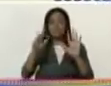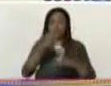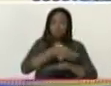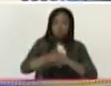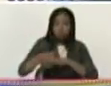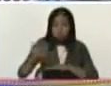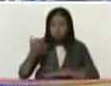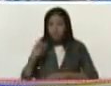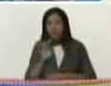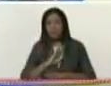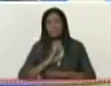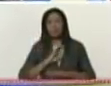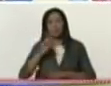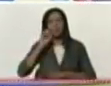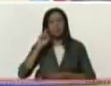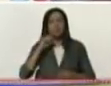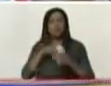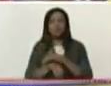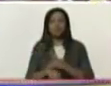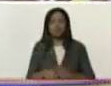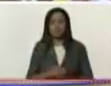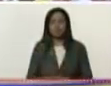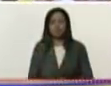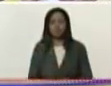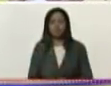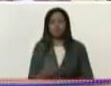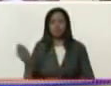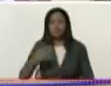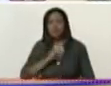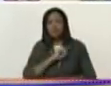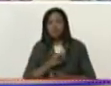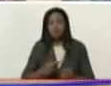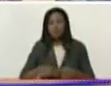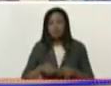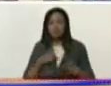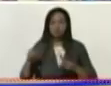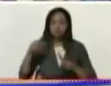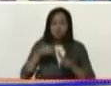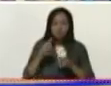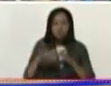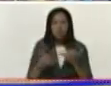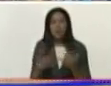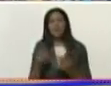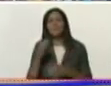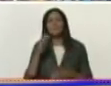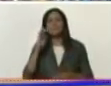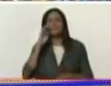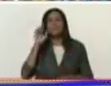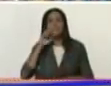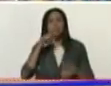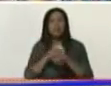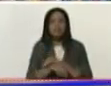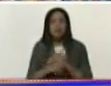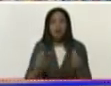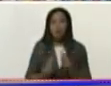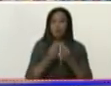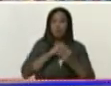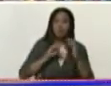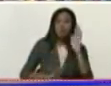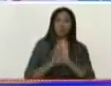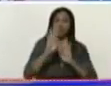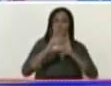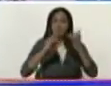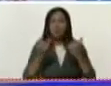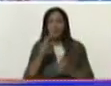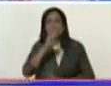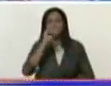que tienen su propia maternidad y que vienen a fortalecer la ruta materna, el acompañamiento. Hemos crecido este año en más